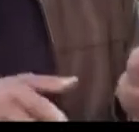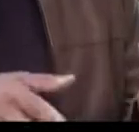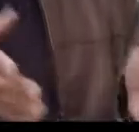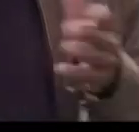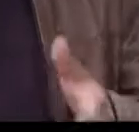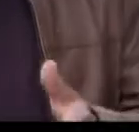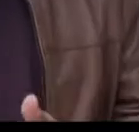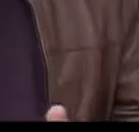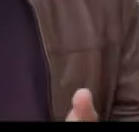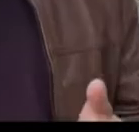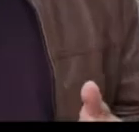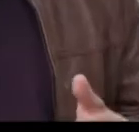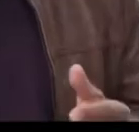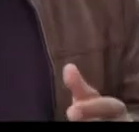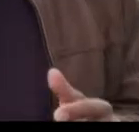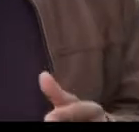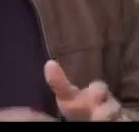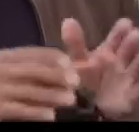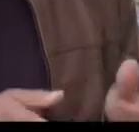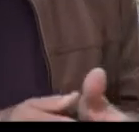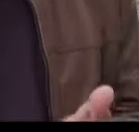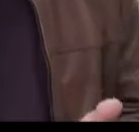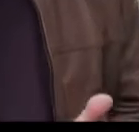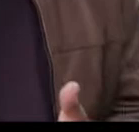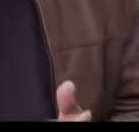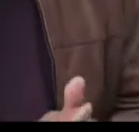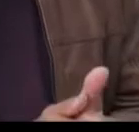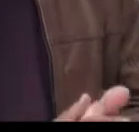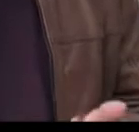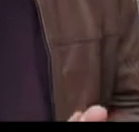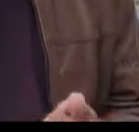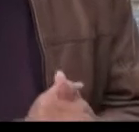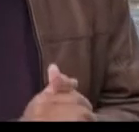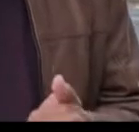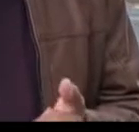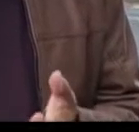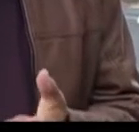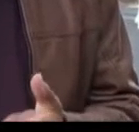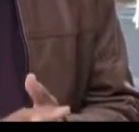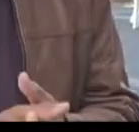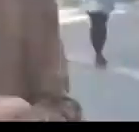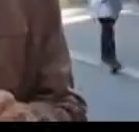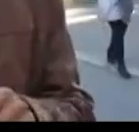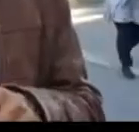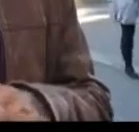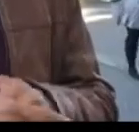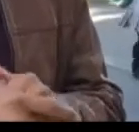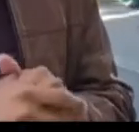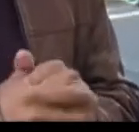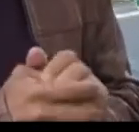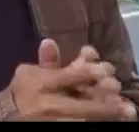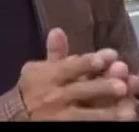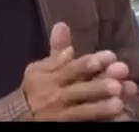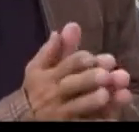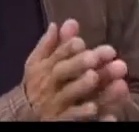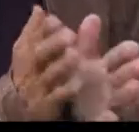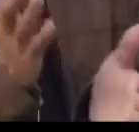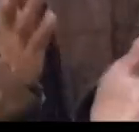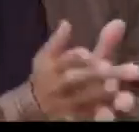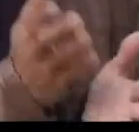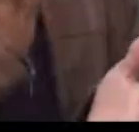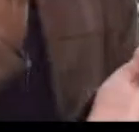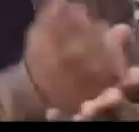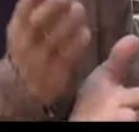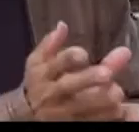parece que el taller y la fundación han cumplido en Latinoamérica un papel fundamental. Es importante profesionalizar